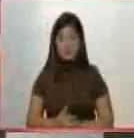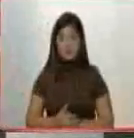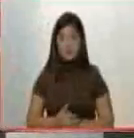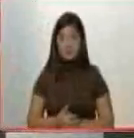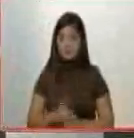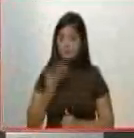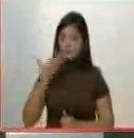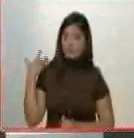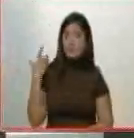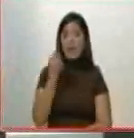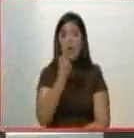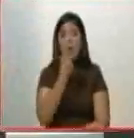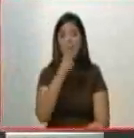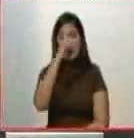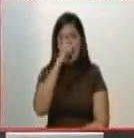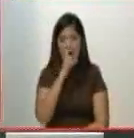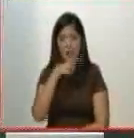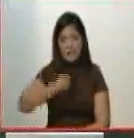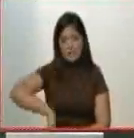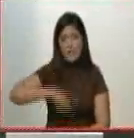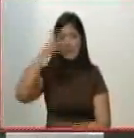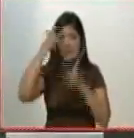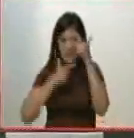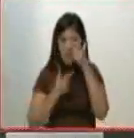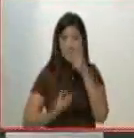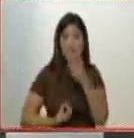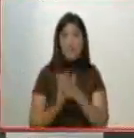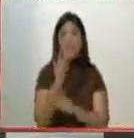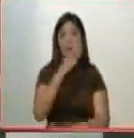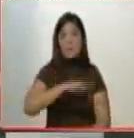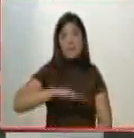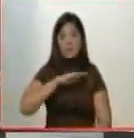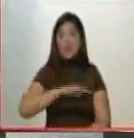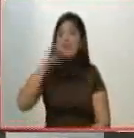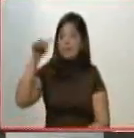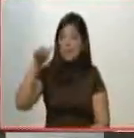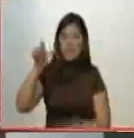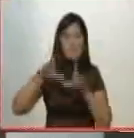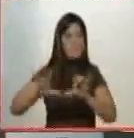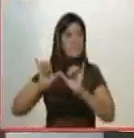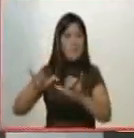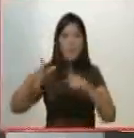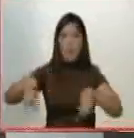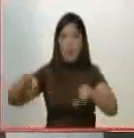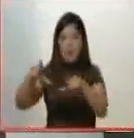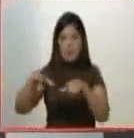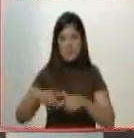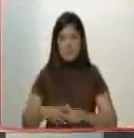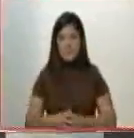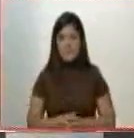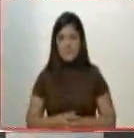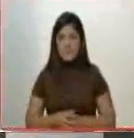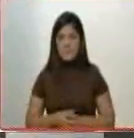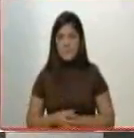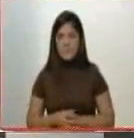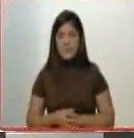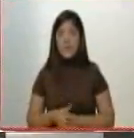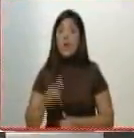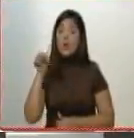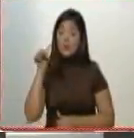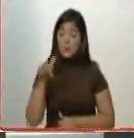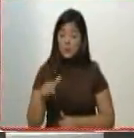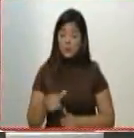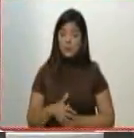Hace 11 años lanzaba el presidente Chávez esa misión desde acá, desde el velódromo Teo Capriles. Hoy también,